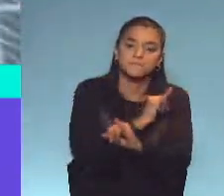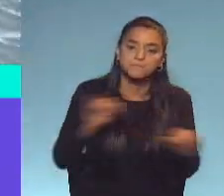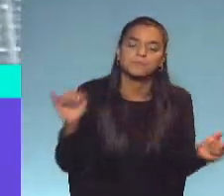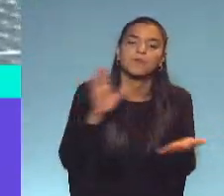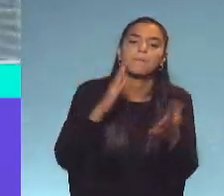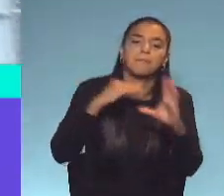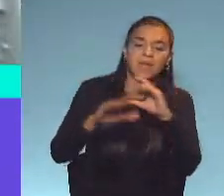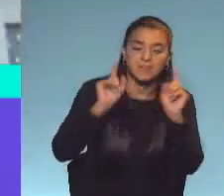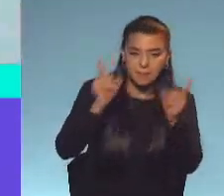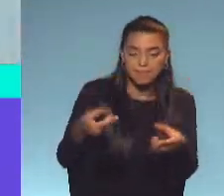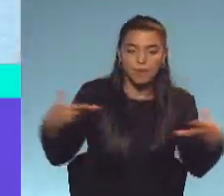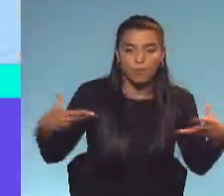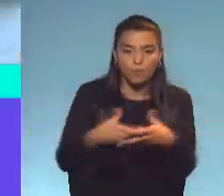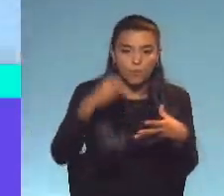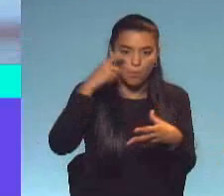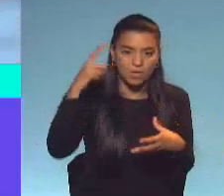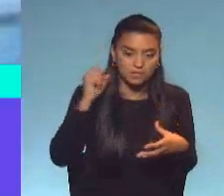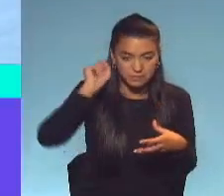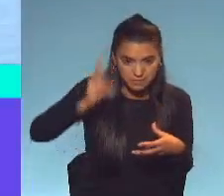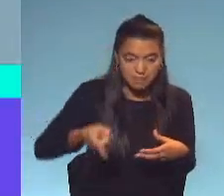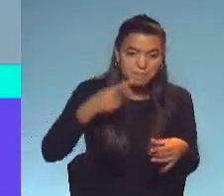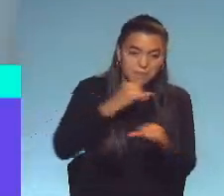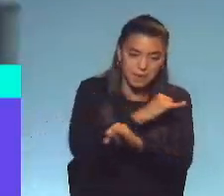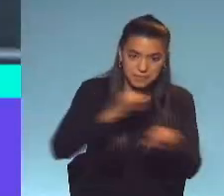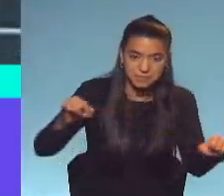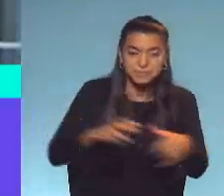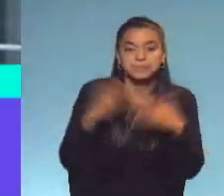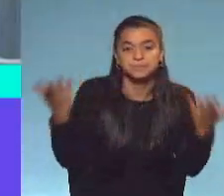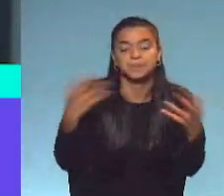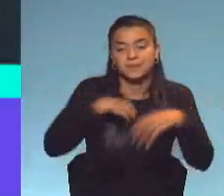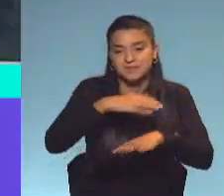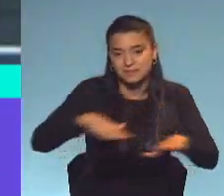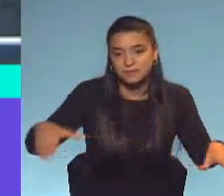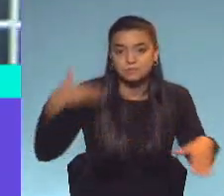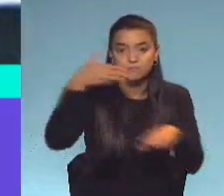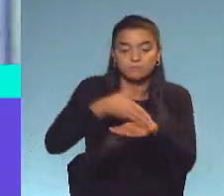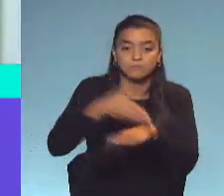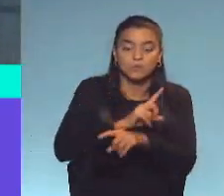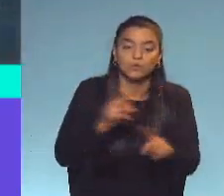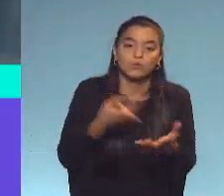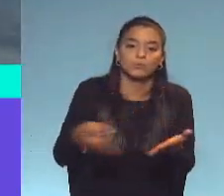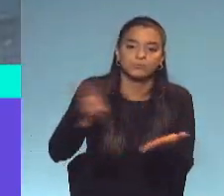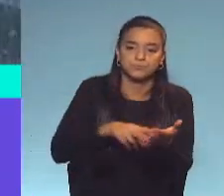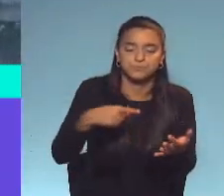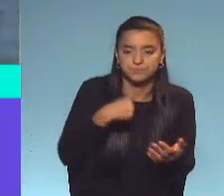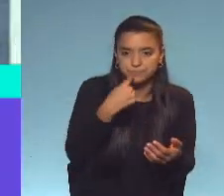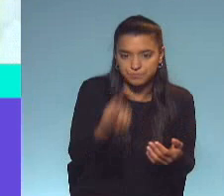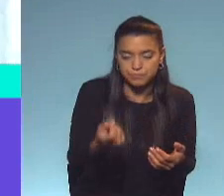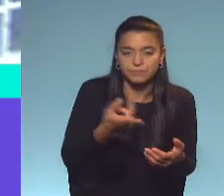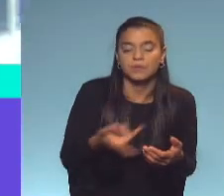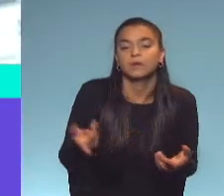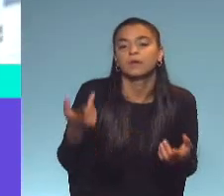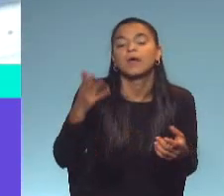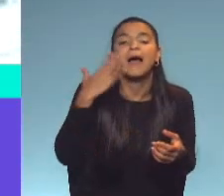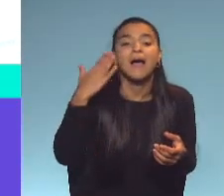mail, también tenemos un grupo de WhatsApp para avisar. Y bueno, y los chicos que no puedan asistir, te vuelvo a repetir, los vamos a tener durante